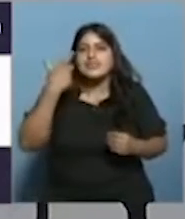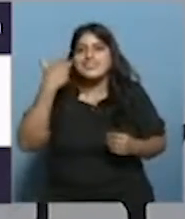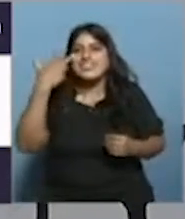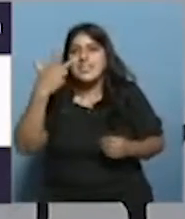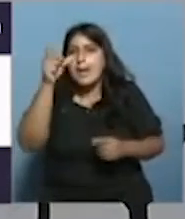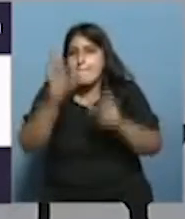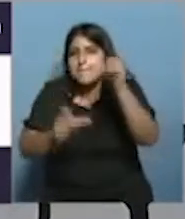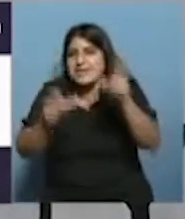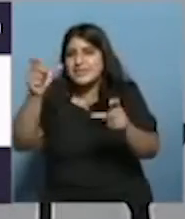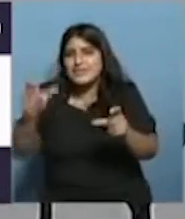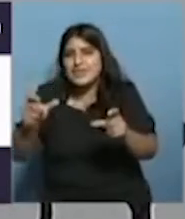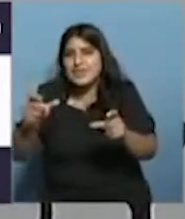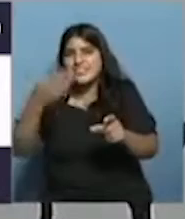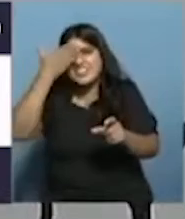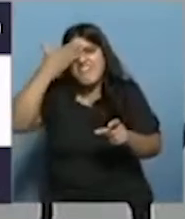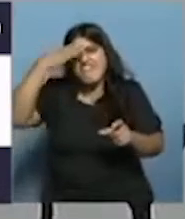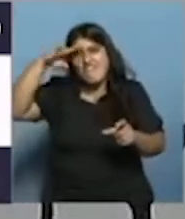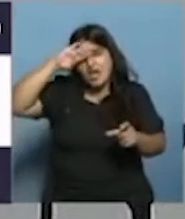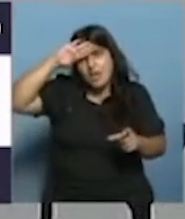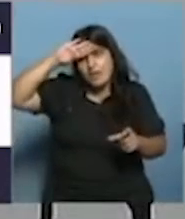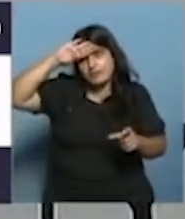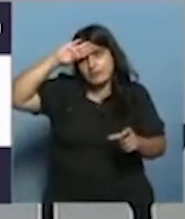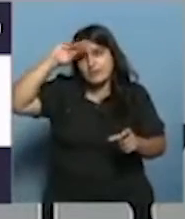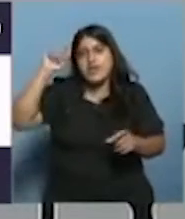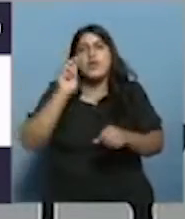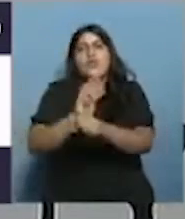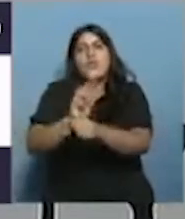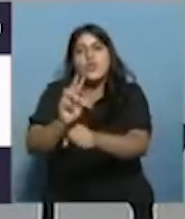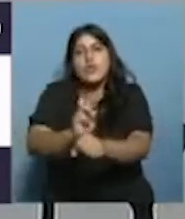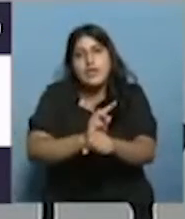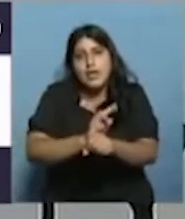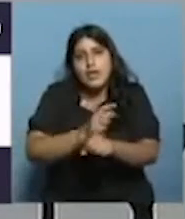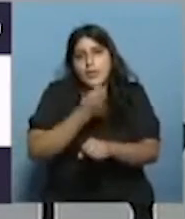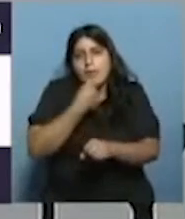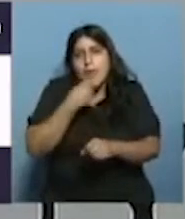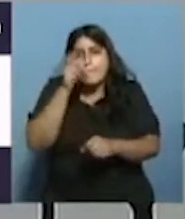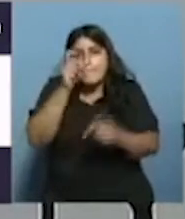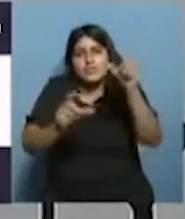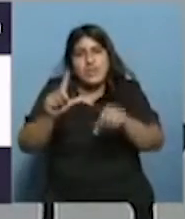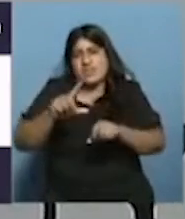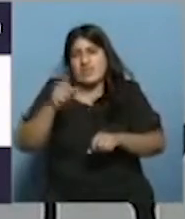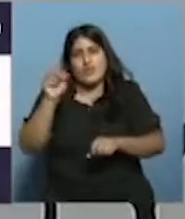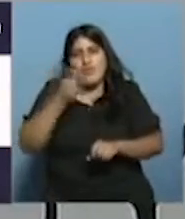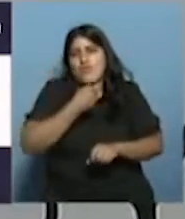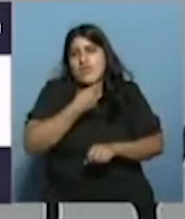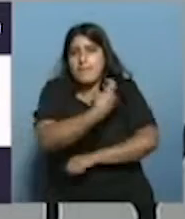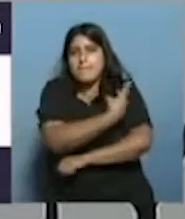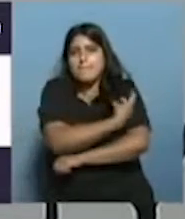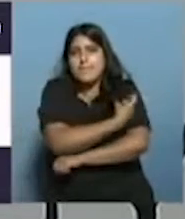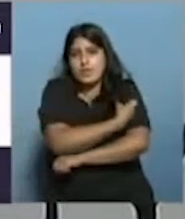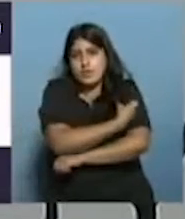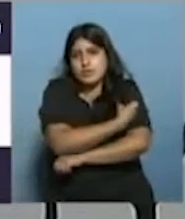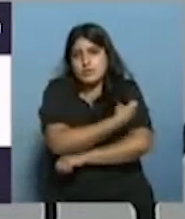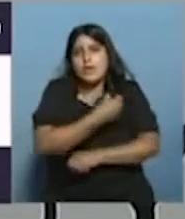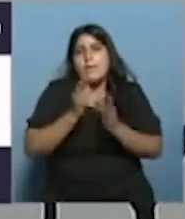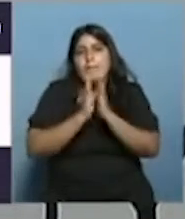una irresponsabilidad o porque algunos crean que porque son antivacuna no les va a pasar absolutamente nada. Nadie está